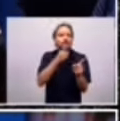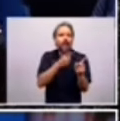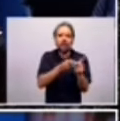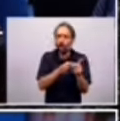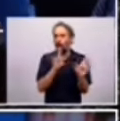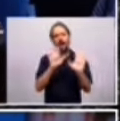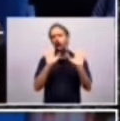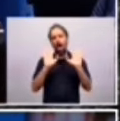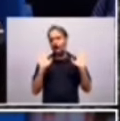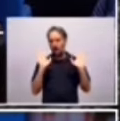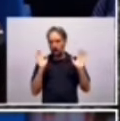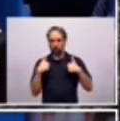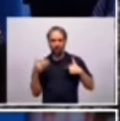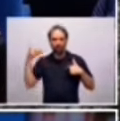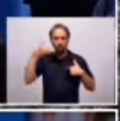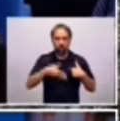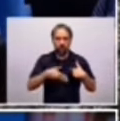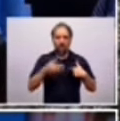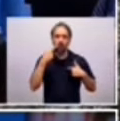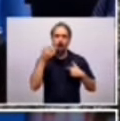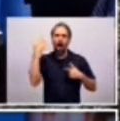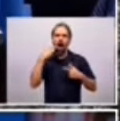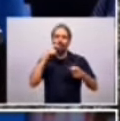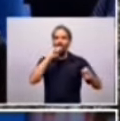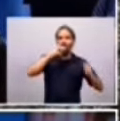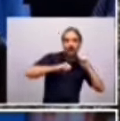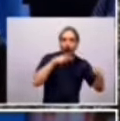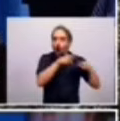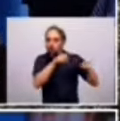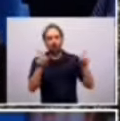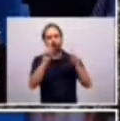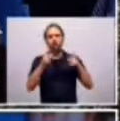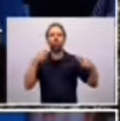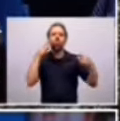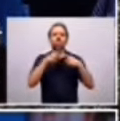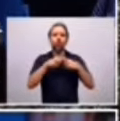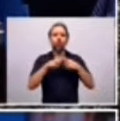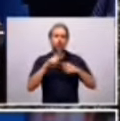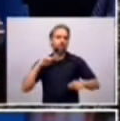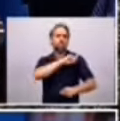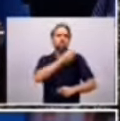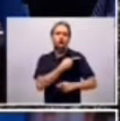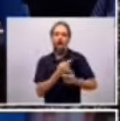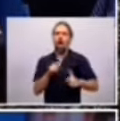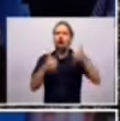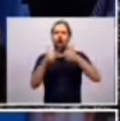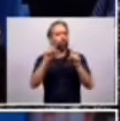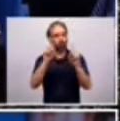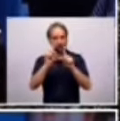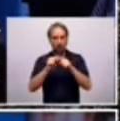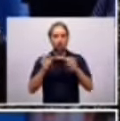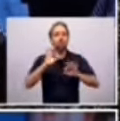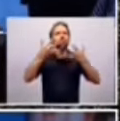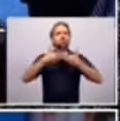gremial. Exacto. El tema es que esto es otra cosa. Esto es otra cosa. Esto es barrer derechos. Exacto. Entregar la patria